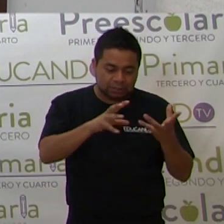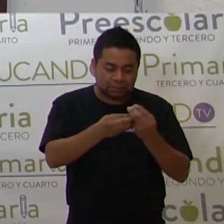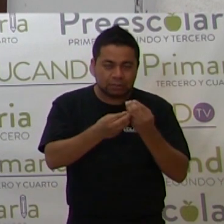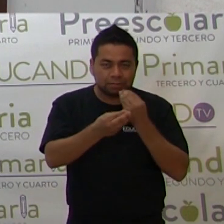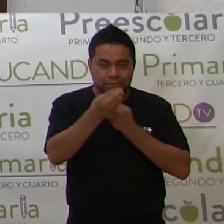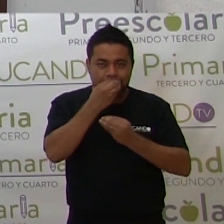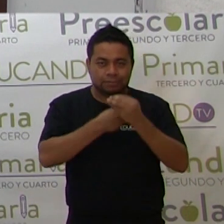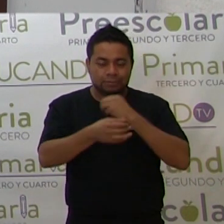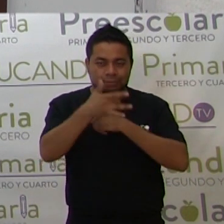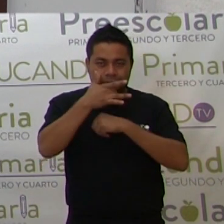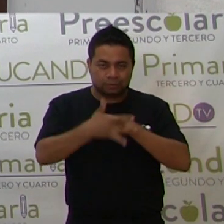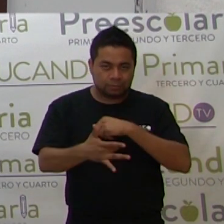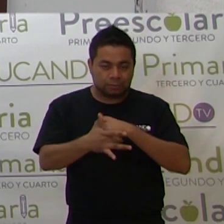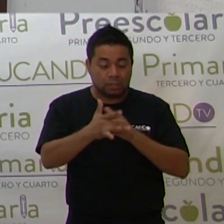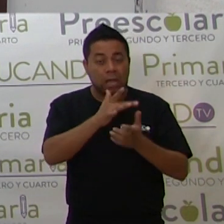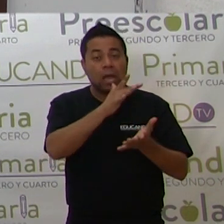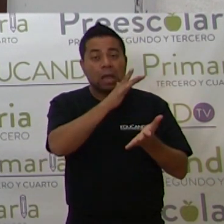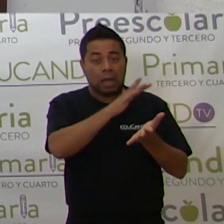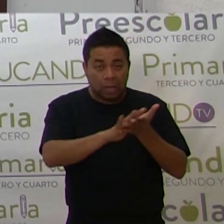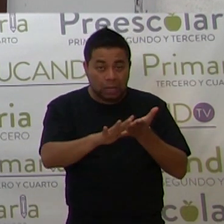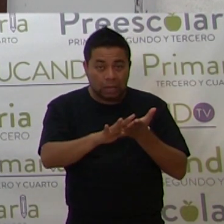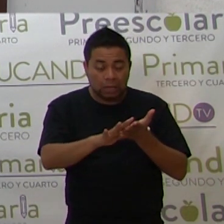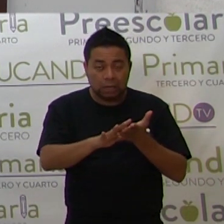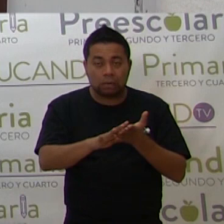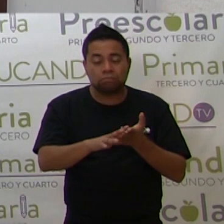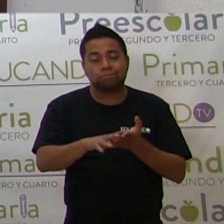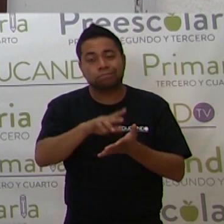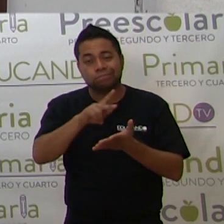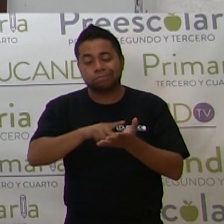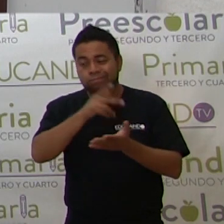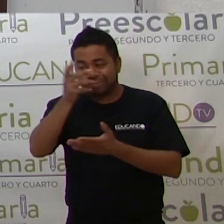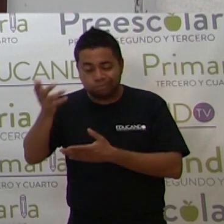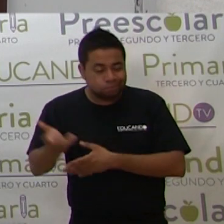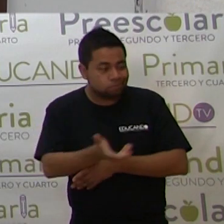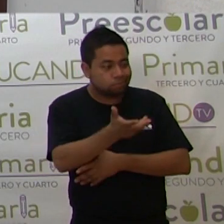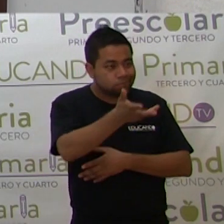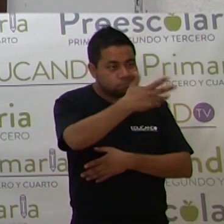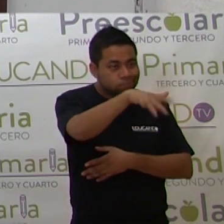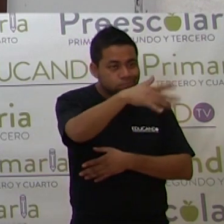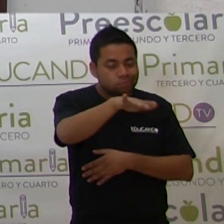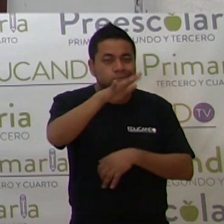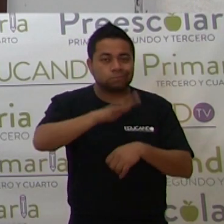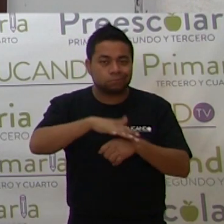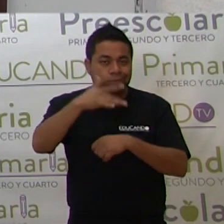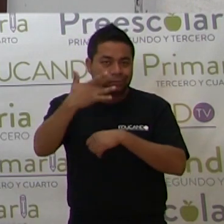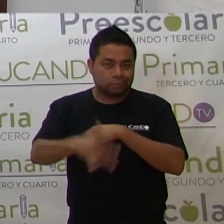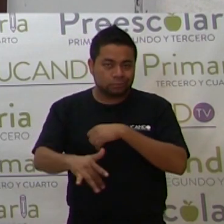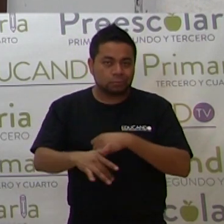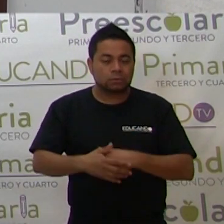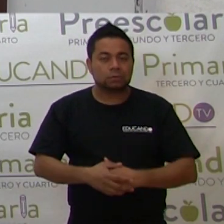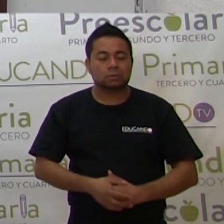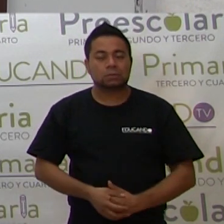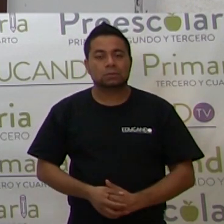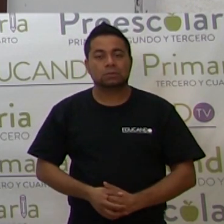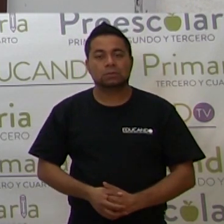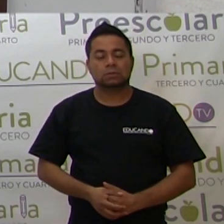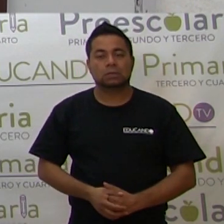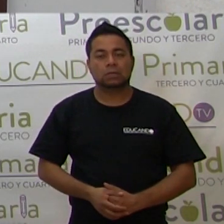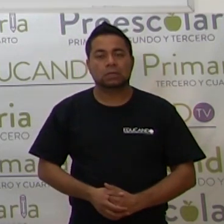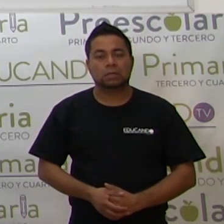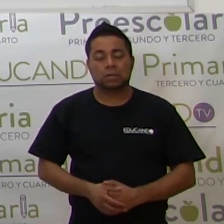y cuando se lo terminaban iban a buscar más. Atención con esta parte,